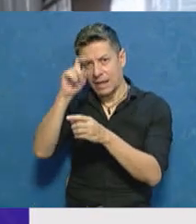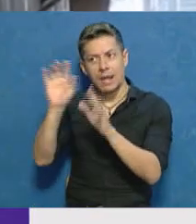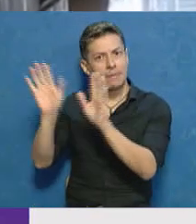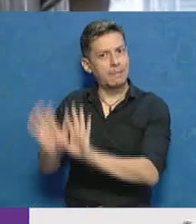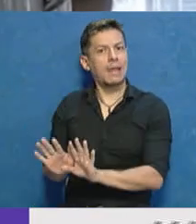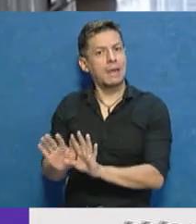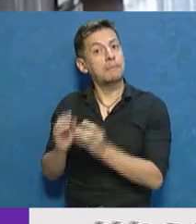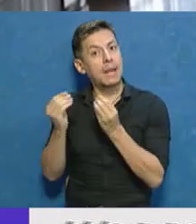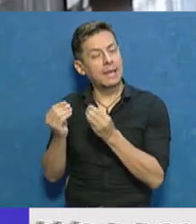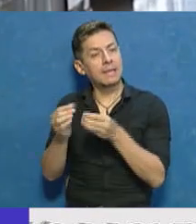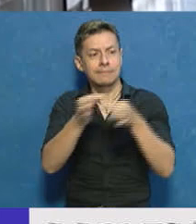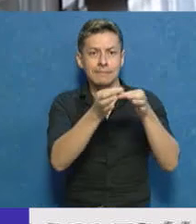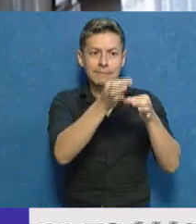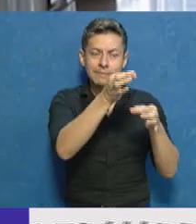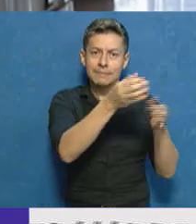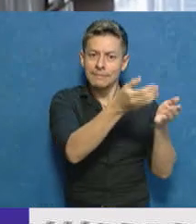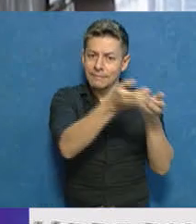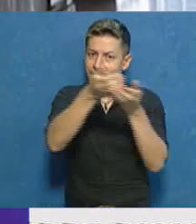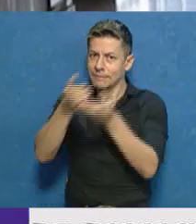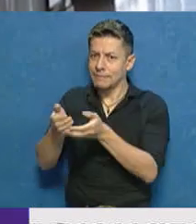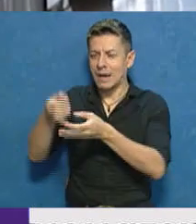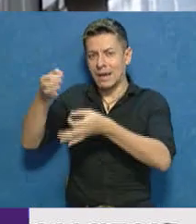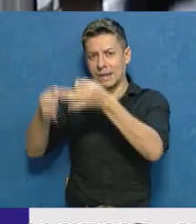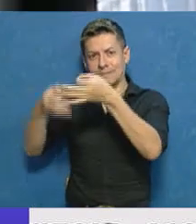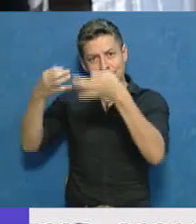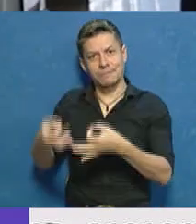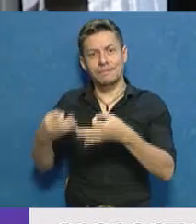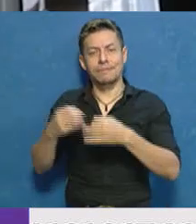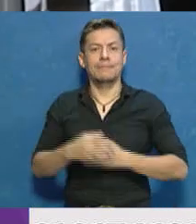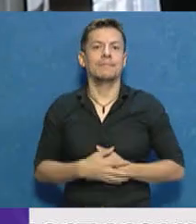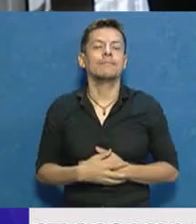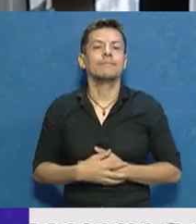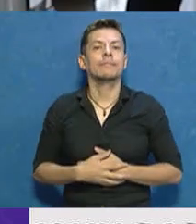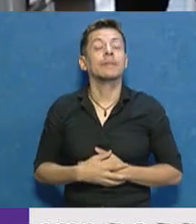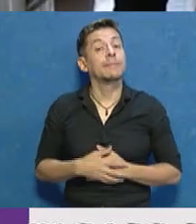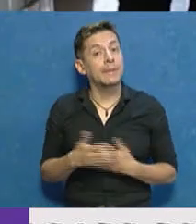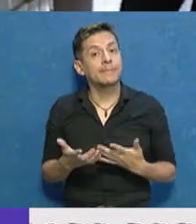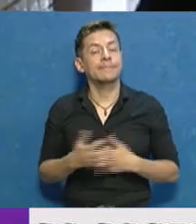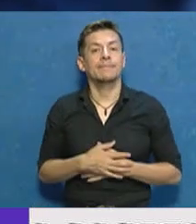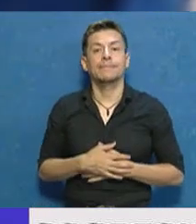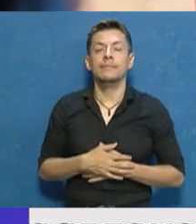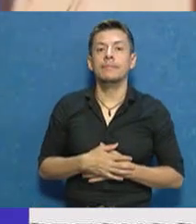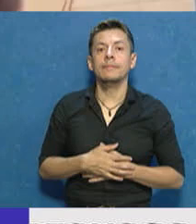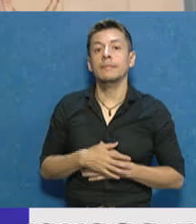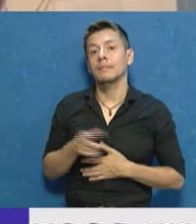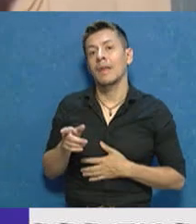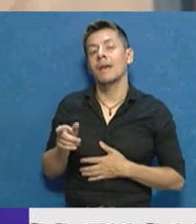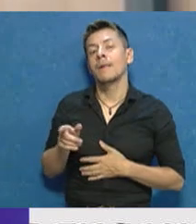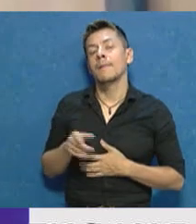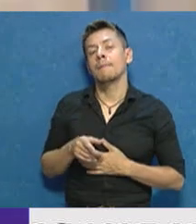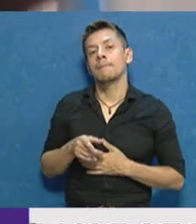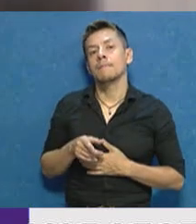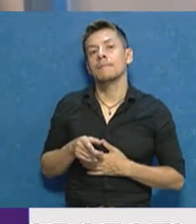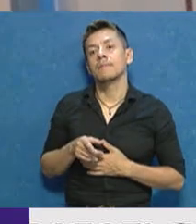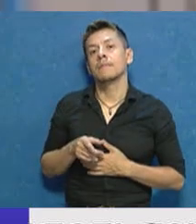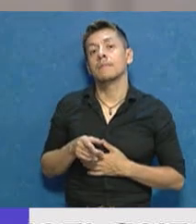para poder llegar en forma acondicionada y correcta al hospital de salud pública. Así que bueno, al Laboratorio de Salud Pública. Lo